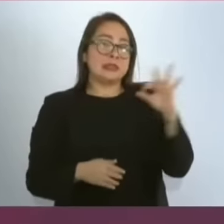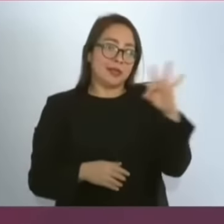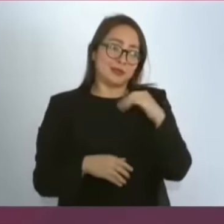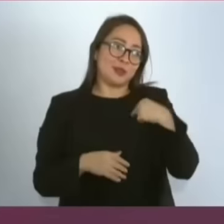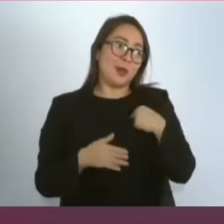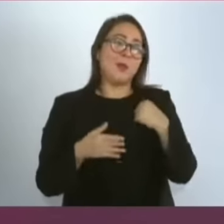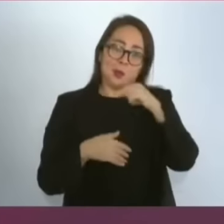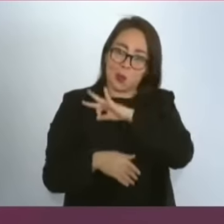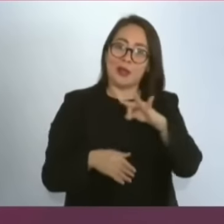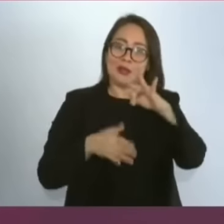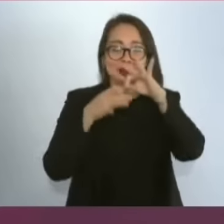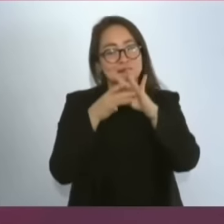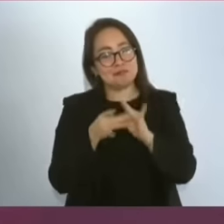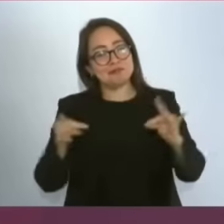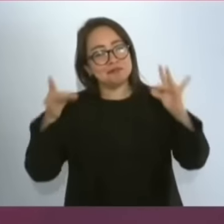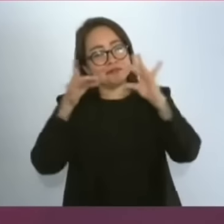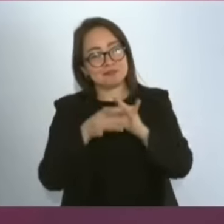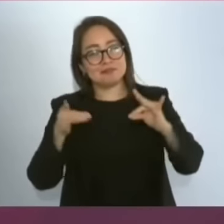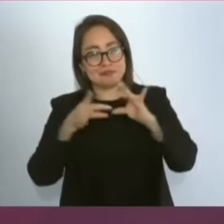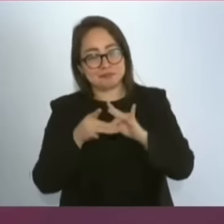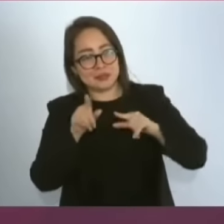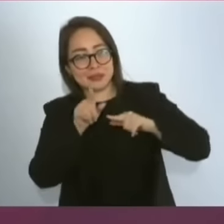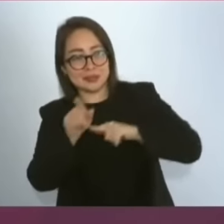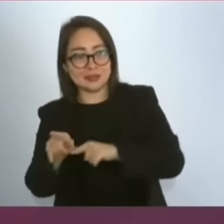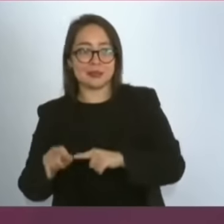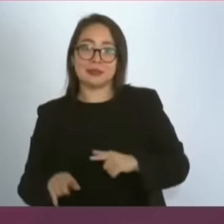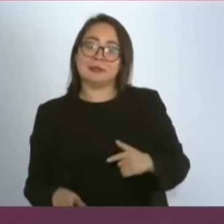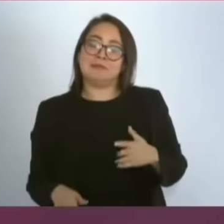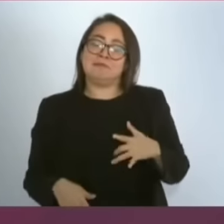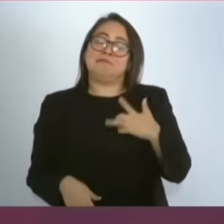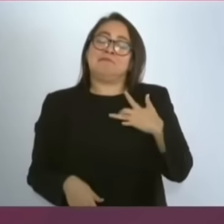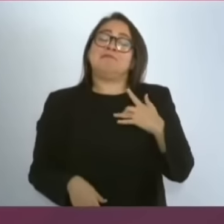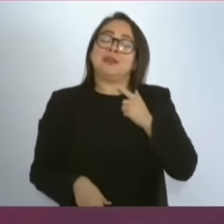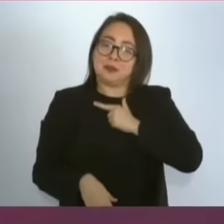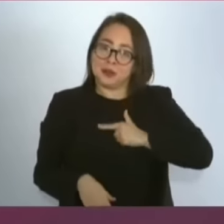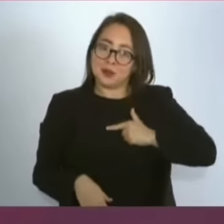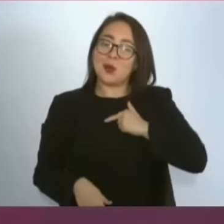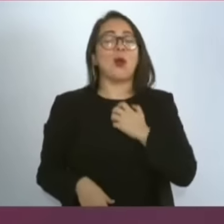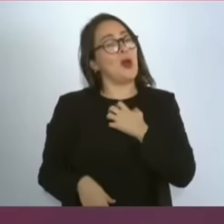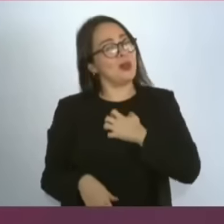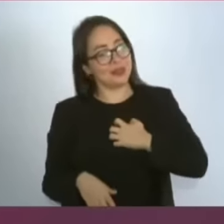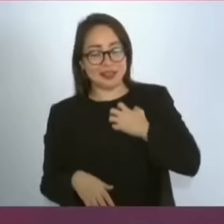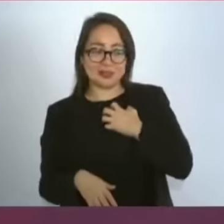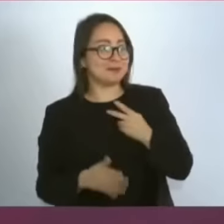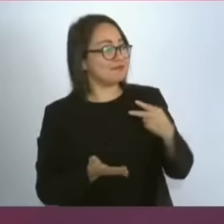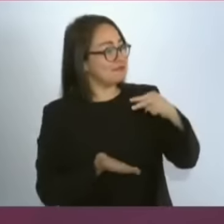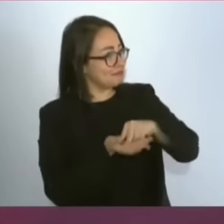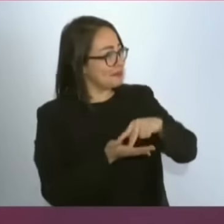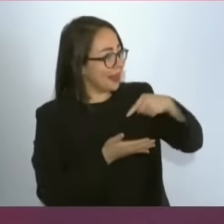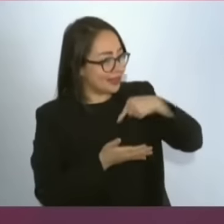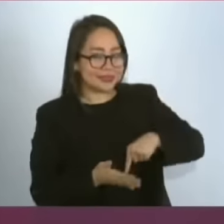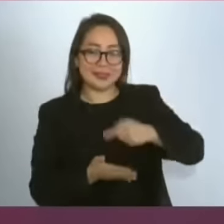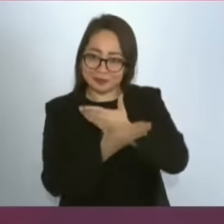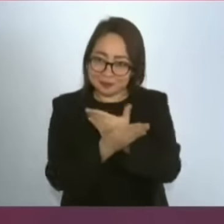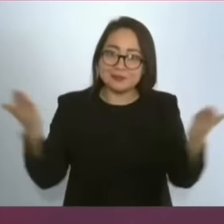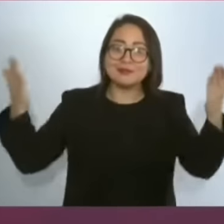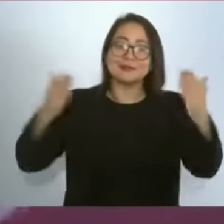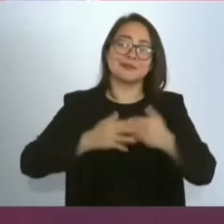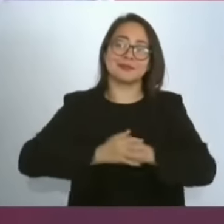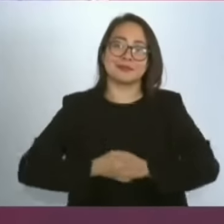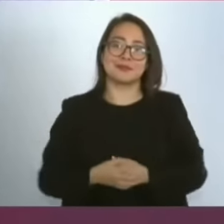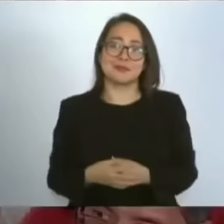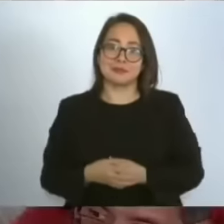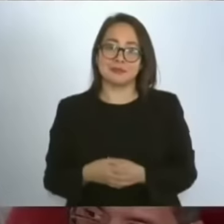porque la verdad estoy muy a gusto, muy contento aquí con ustedes.